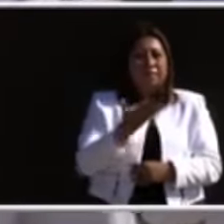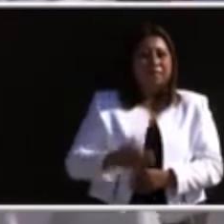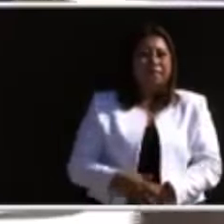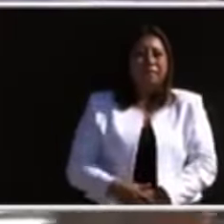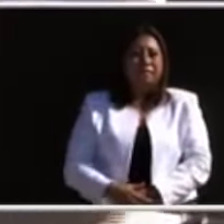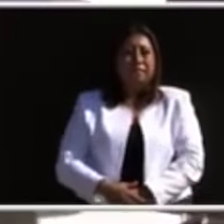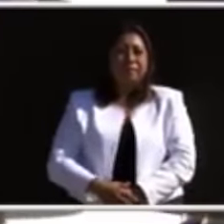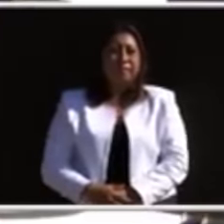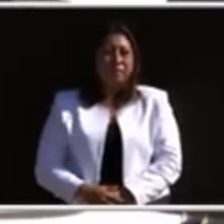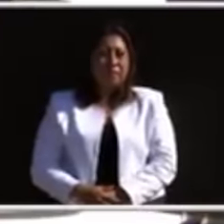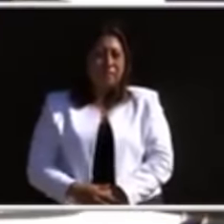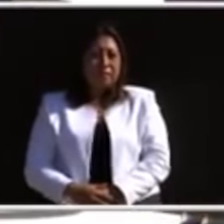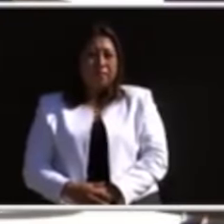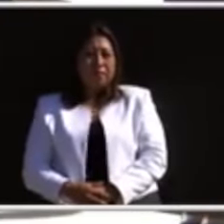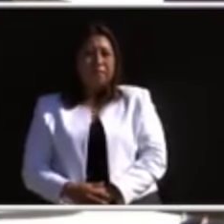Bien, Raúl.